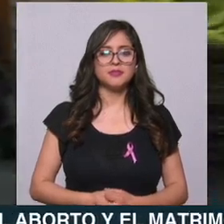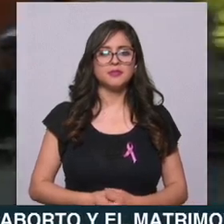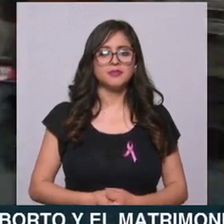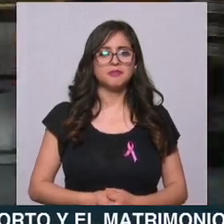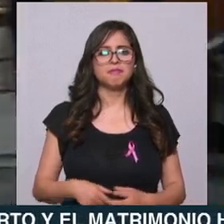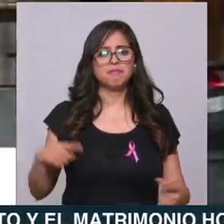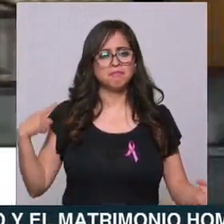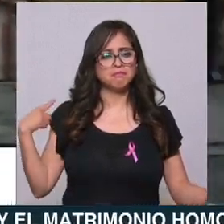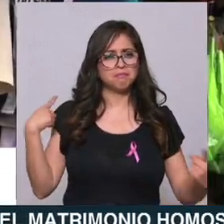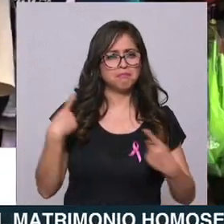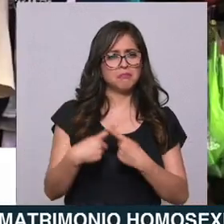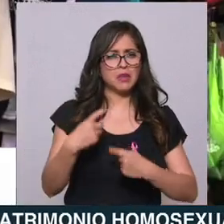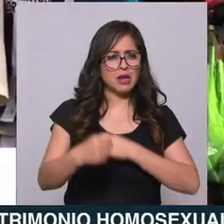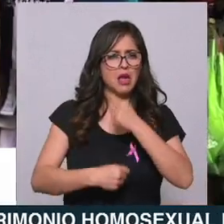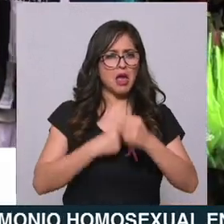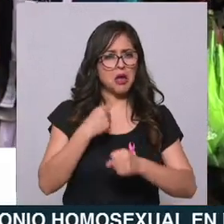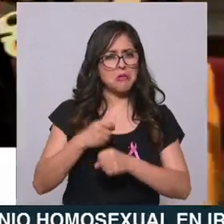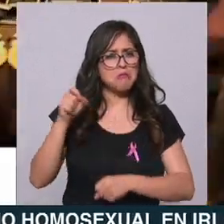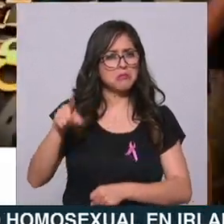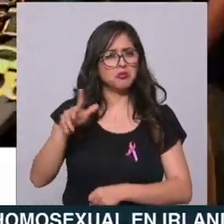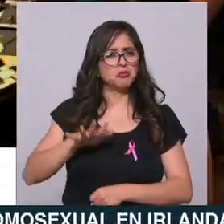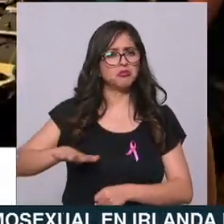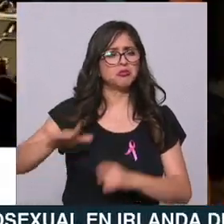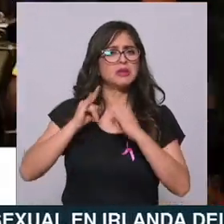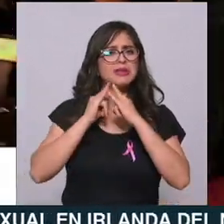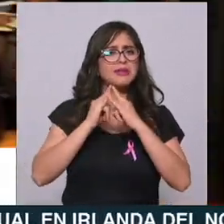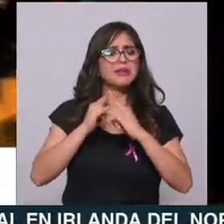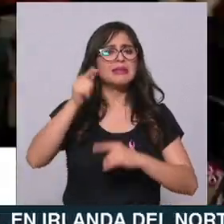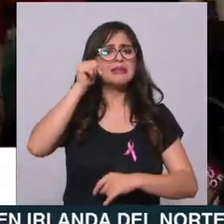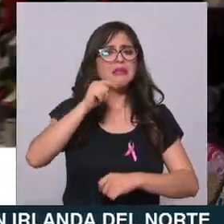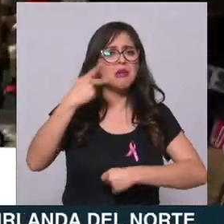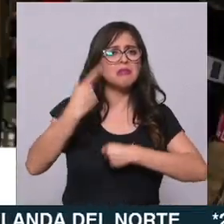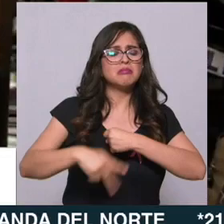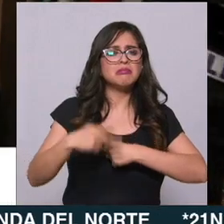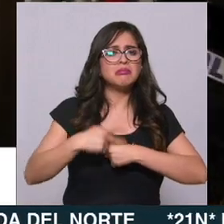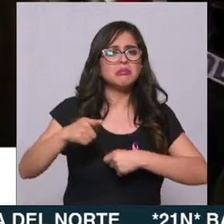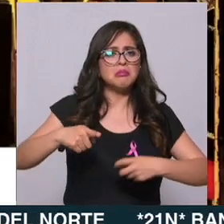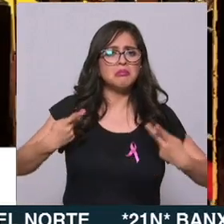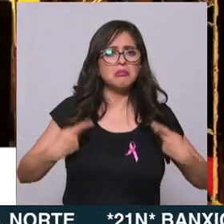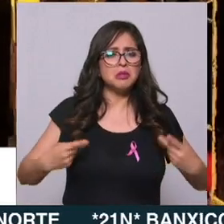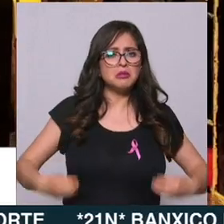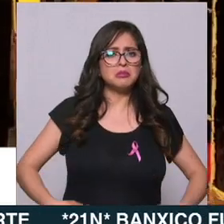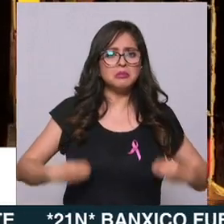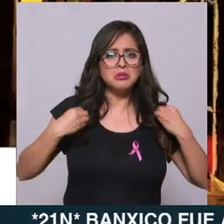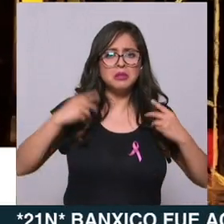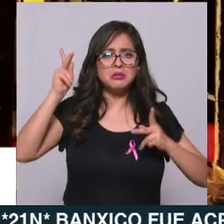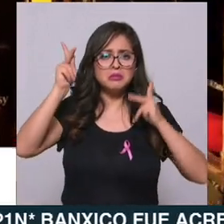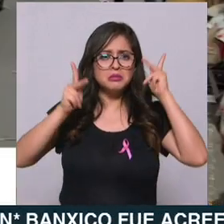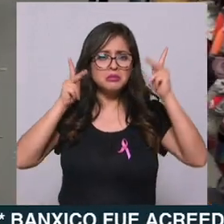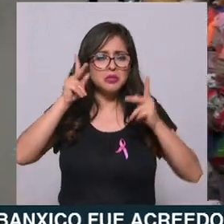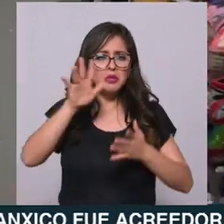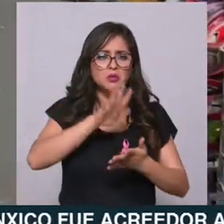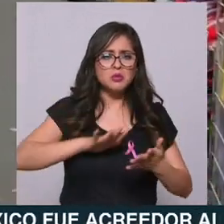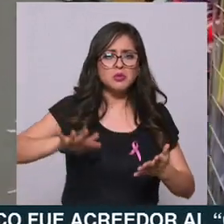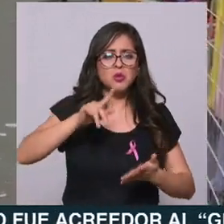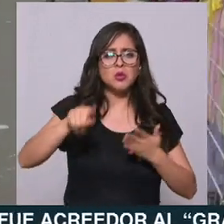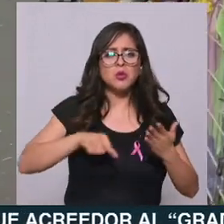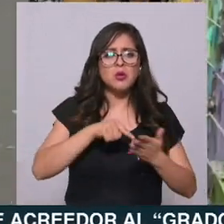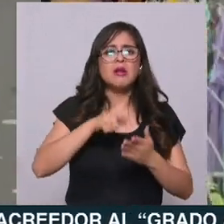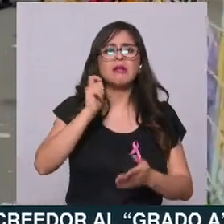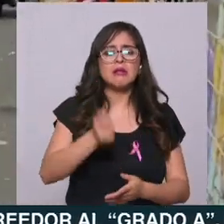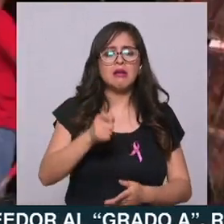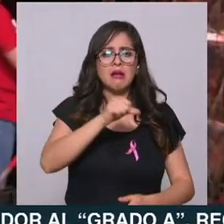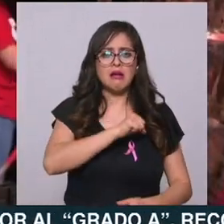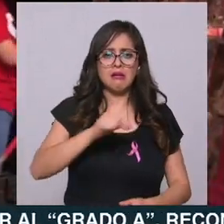Durante los últimos años, Tepito se ha convertido en un foco rojo de inseguridad para los habitantes y visitantes de este sitio ubicado en la alcaldía